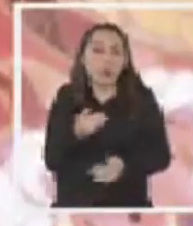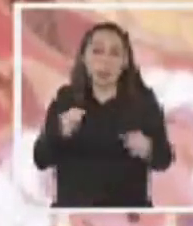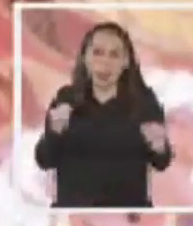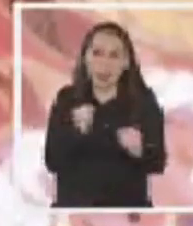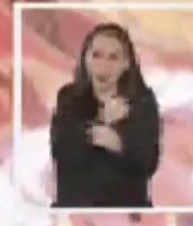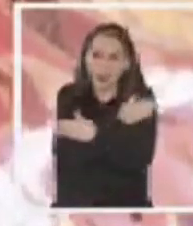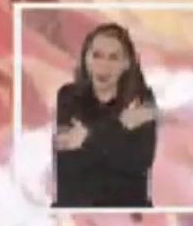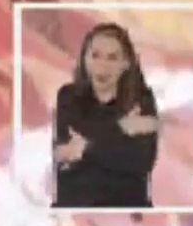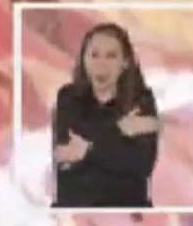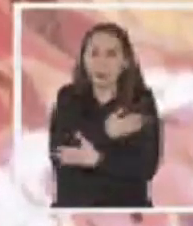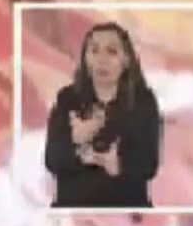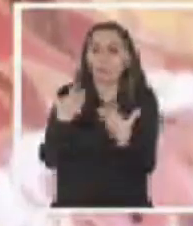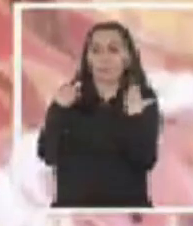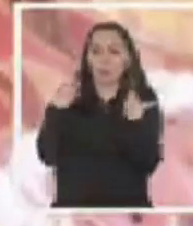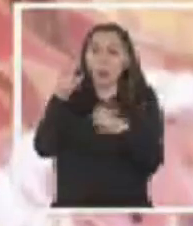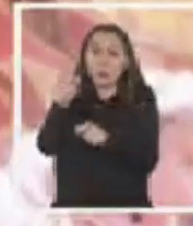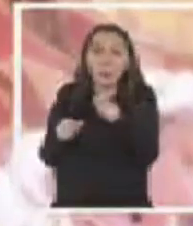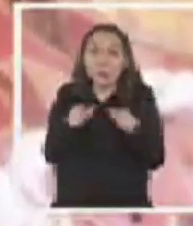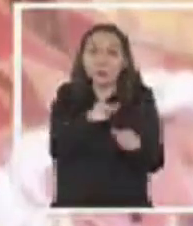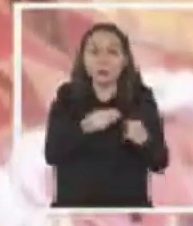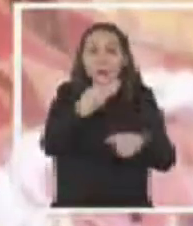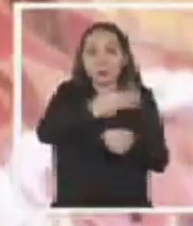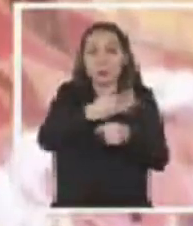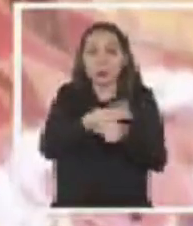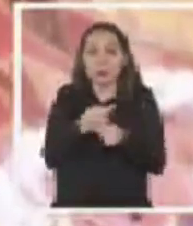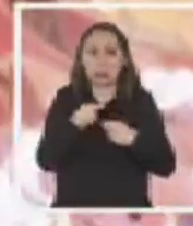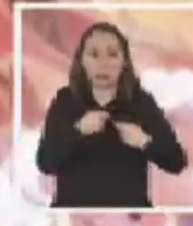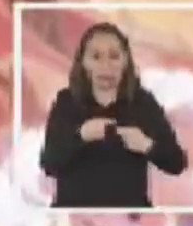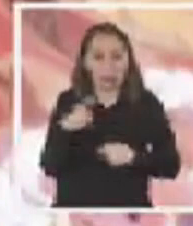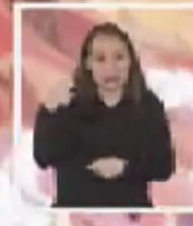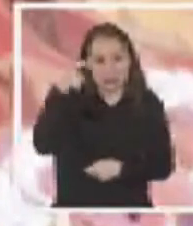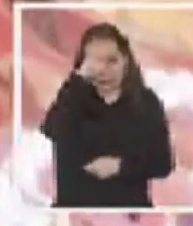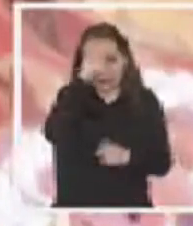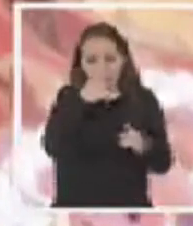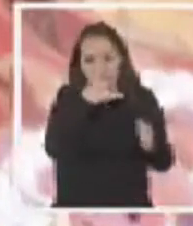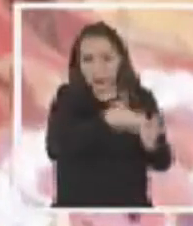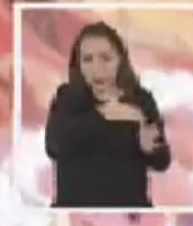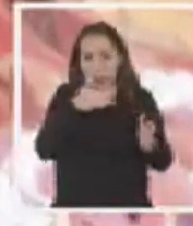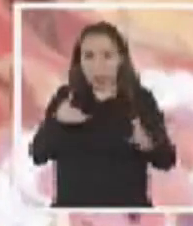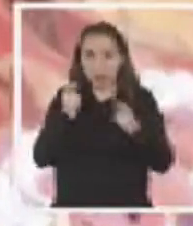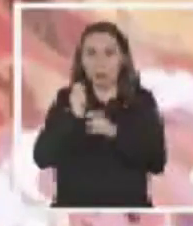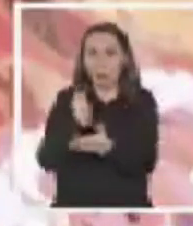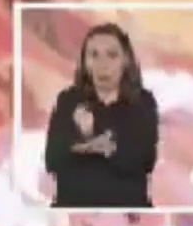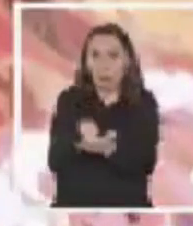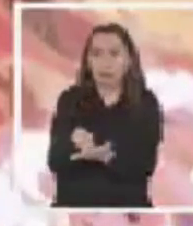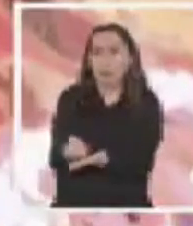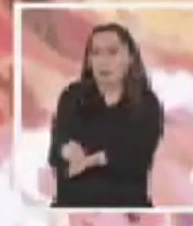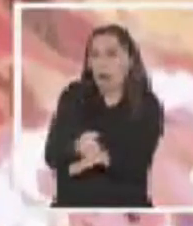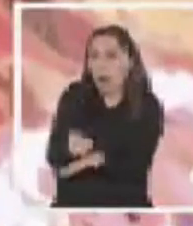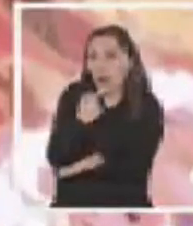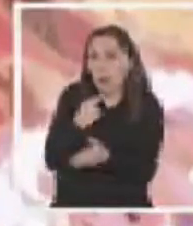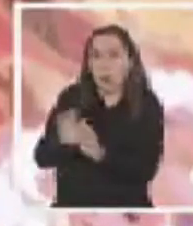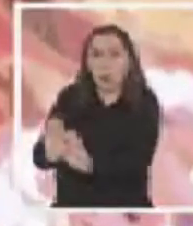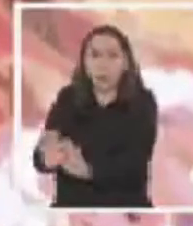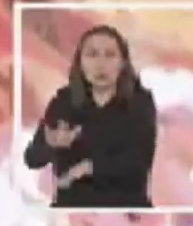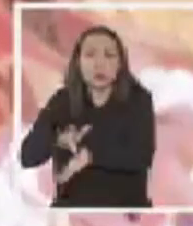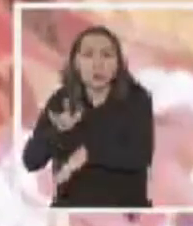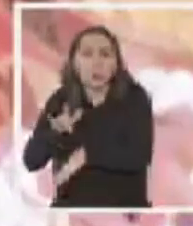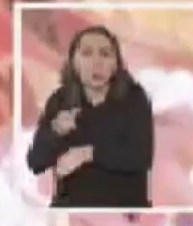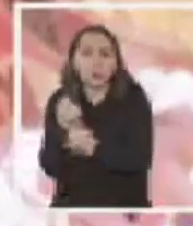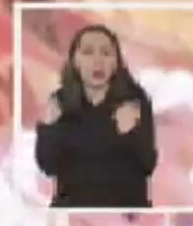hacerse cargo de las necesidades que tienen las personas mayores en los momentos más duros para poder costear medicamentos calefacción